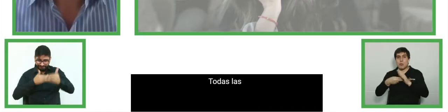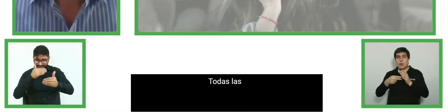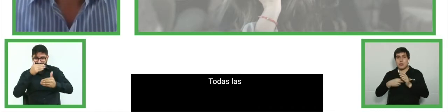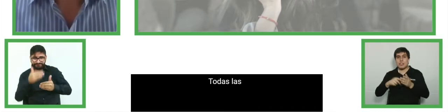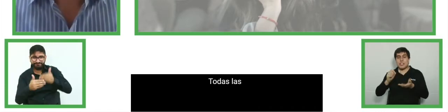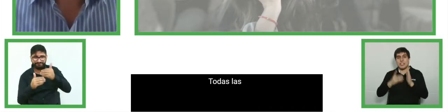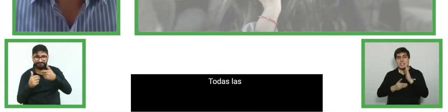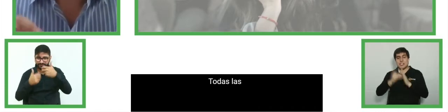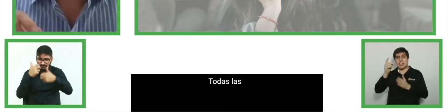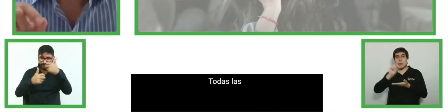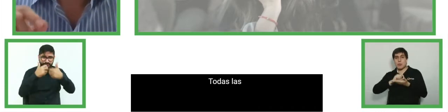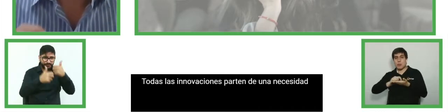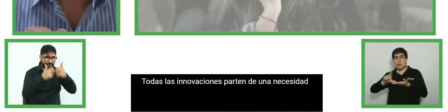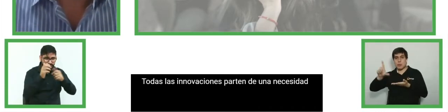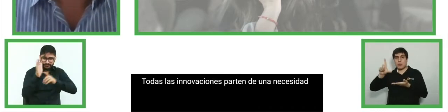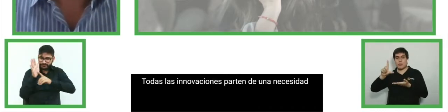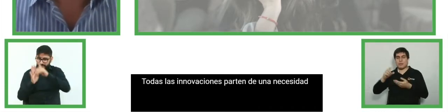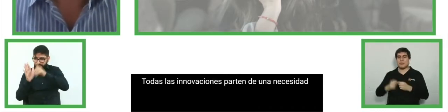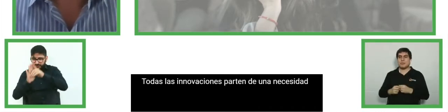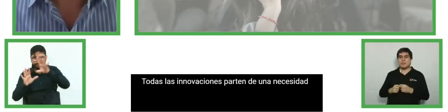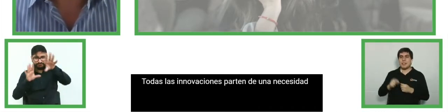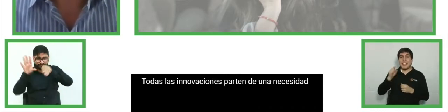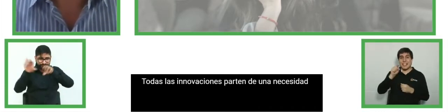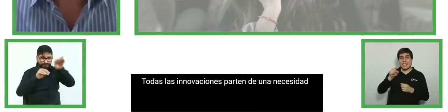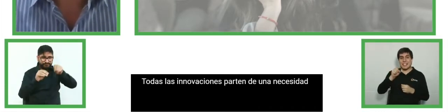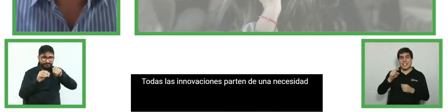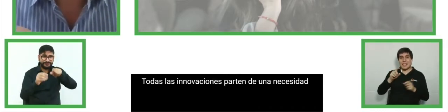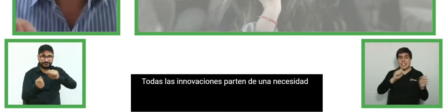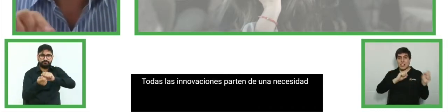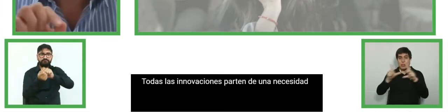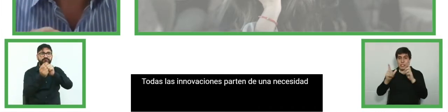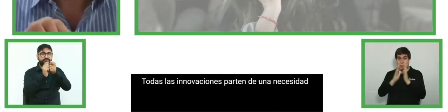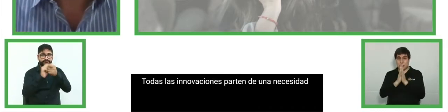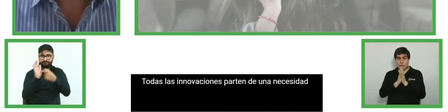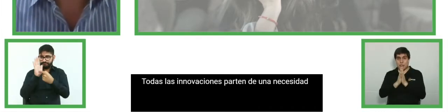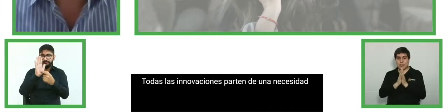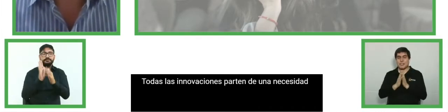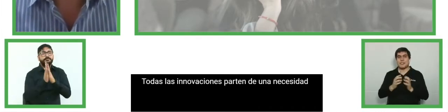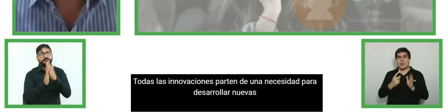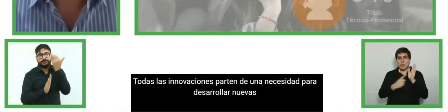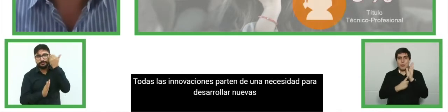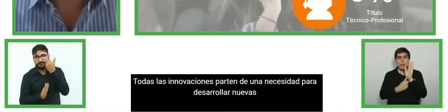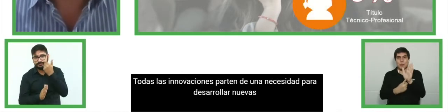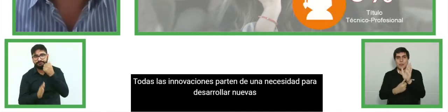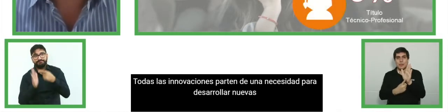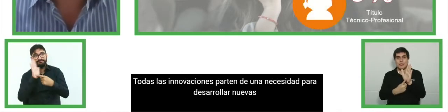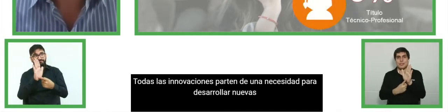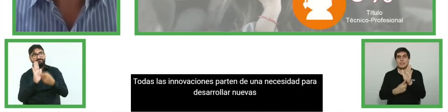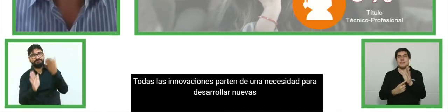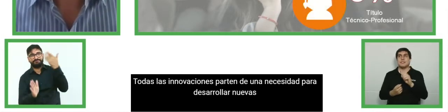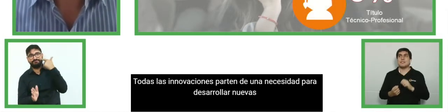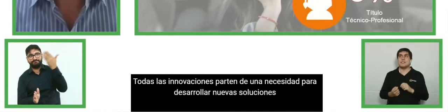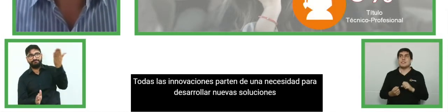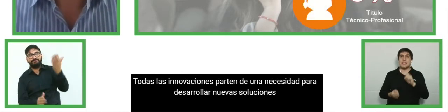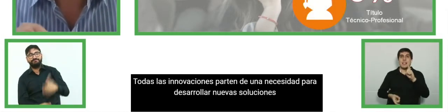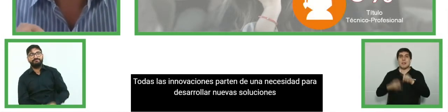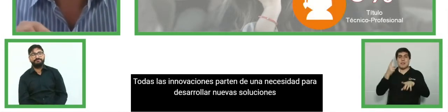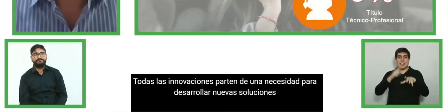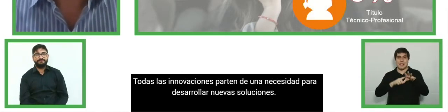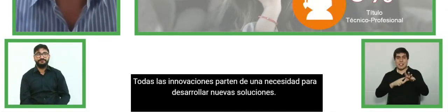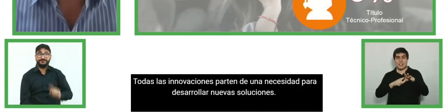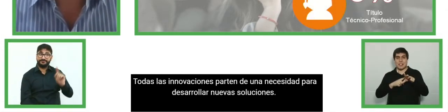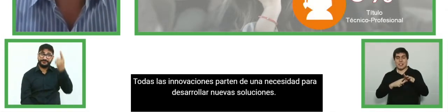soluciones. Entonces acá, si avanzamos a la siguiente, por favor, les vamos a mostrar la primera tecnología que se